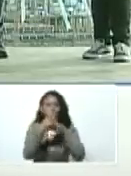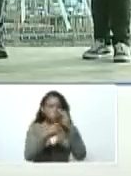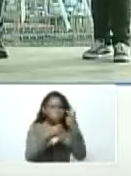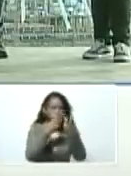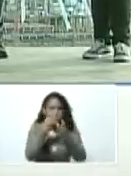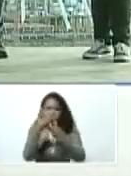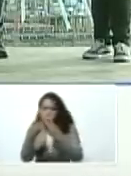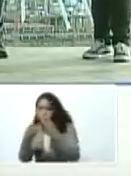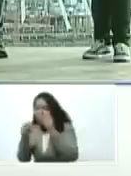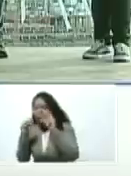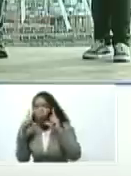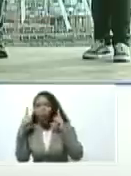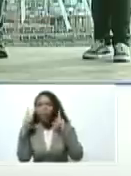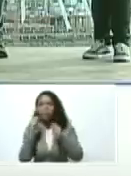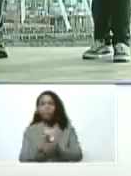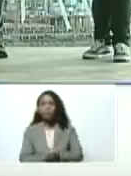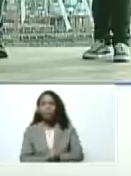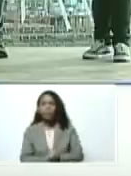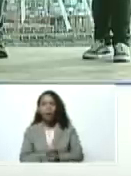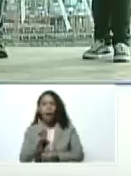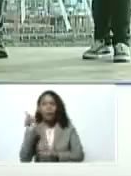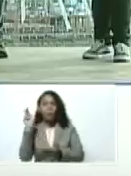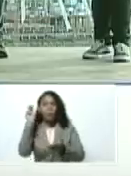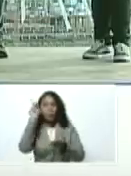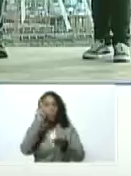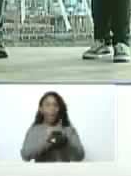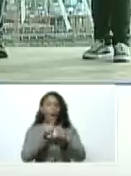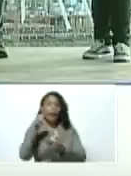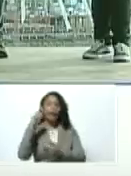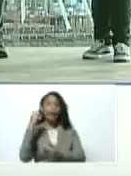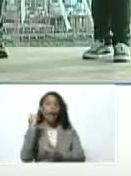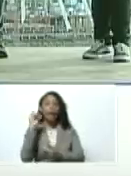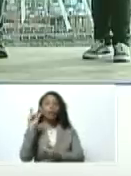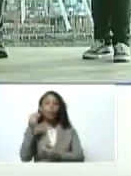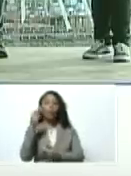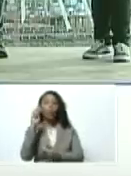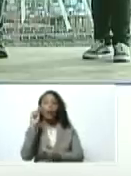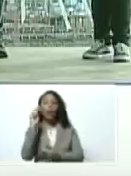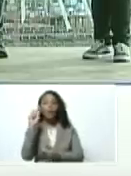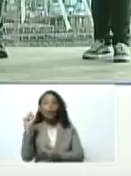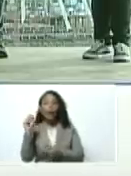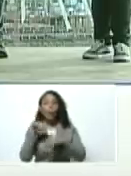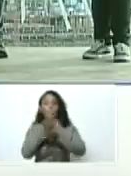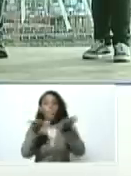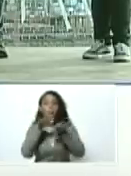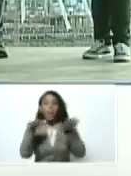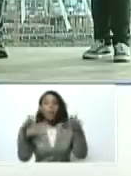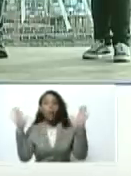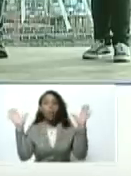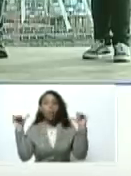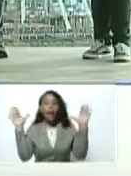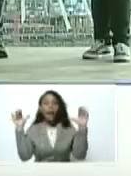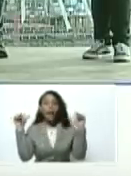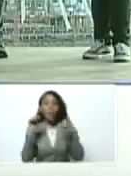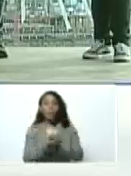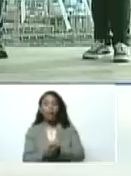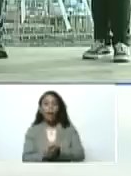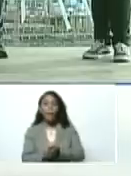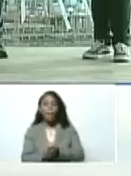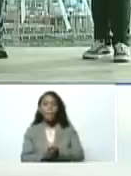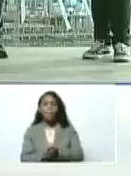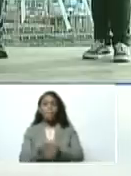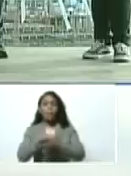Guaira. Allá llegamos a Naiguatá, Playa Los Ángeles, Playa